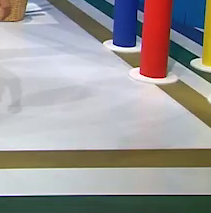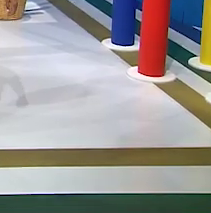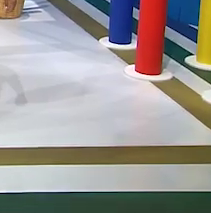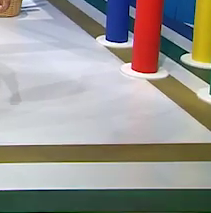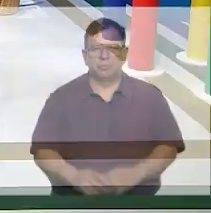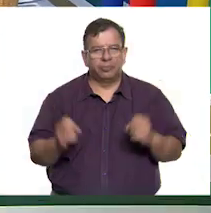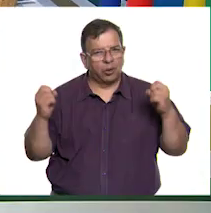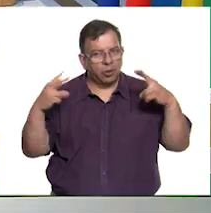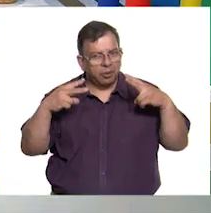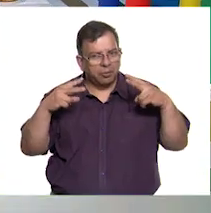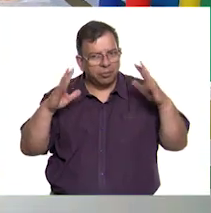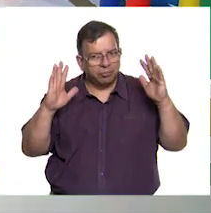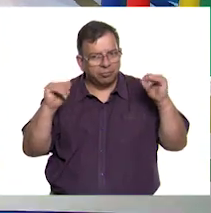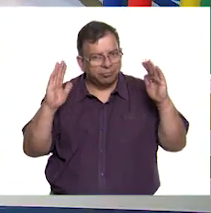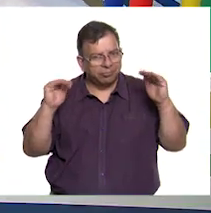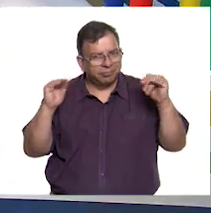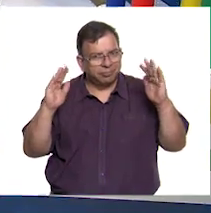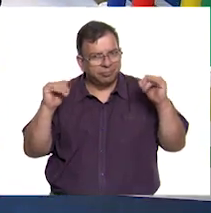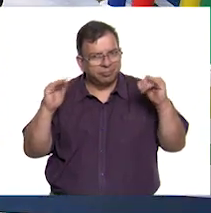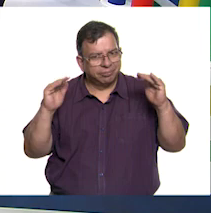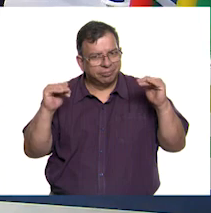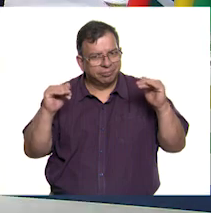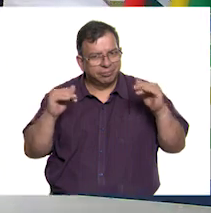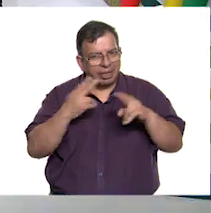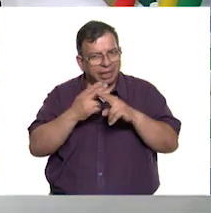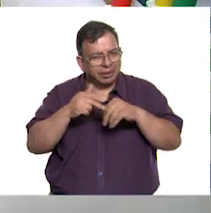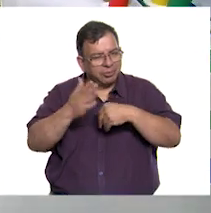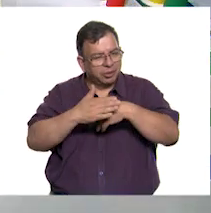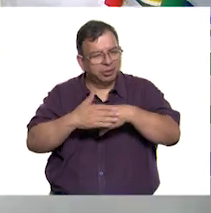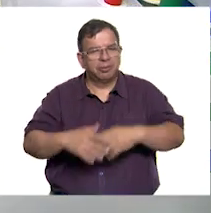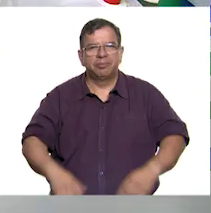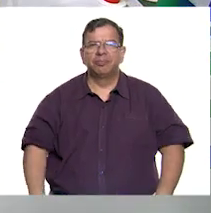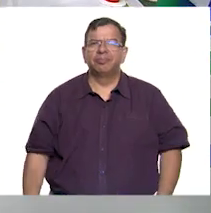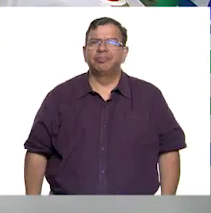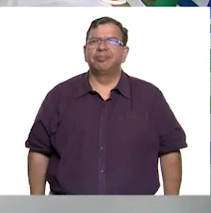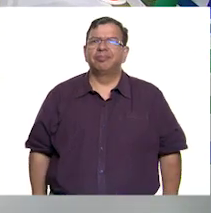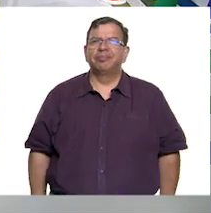aprendeencasa.cep.gov.mx. ¡Nos vemos! Nos vemos. Hasta la próxima.